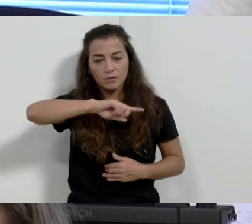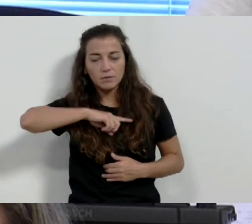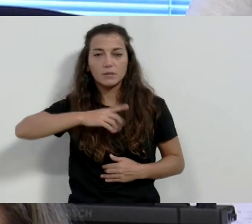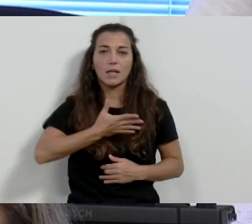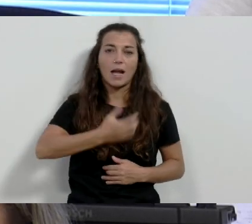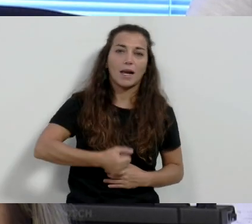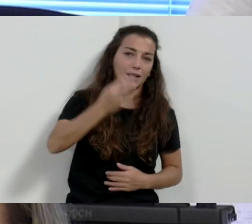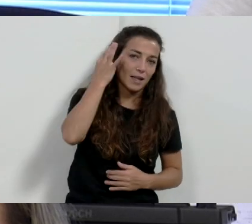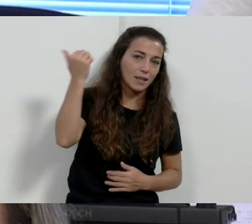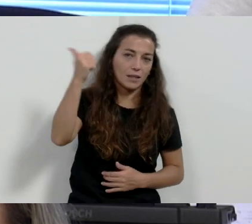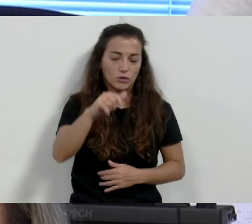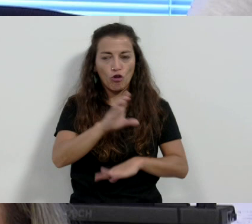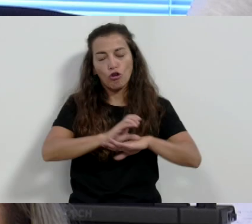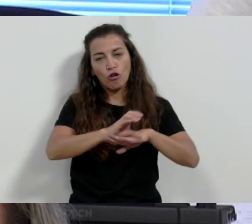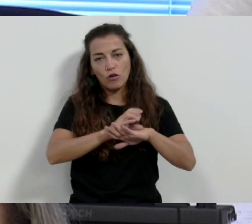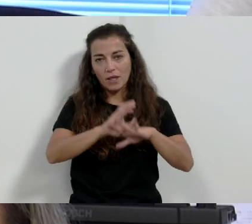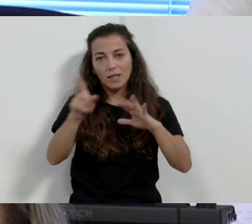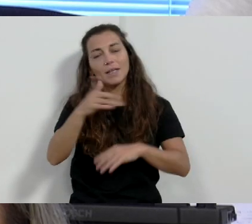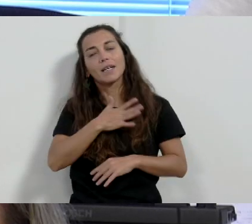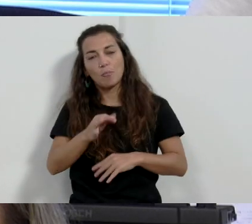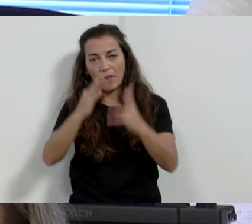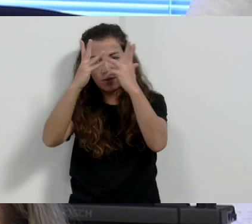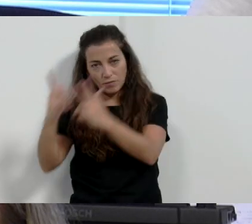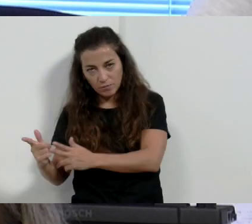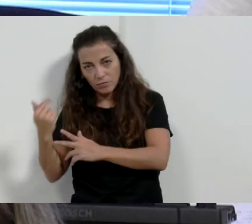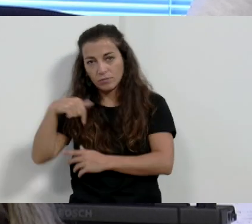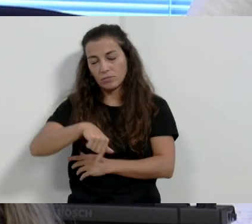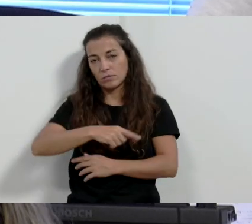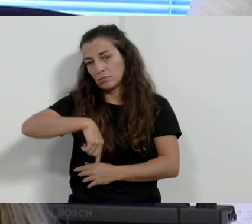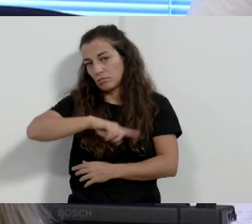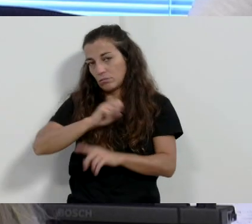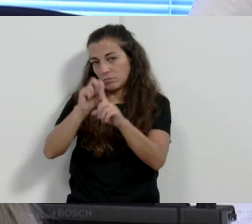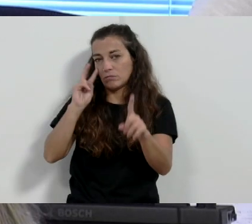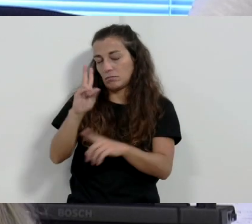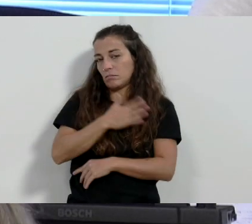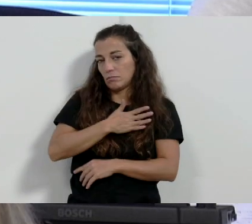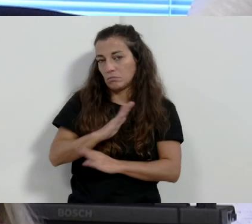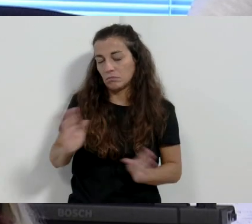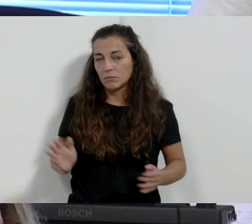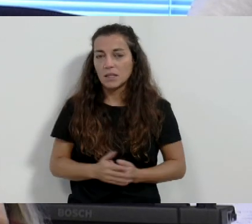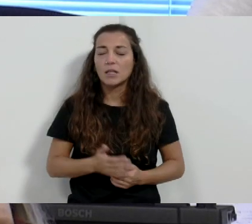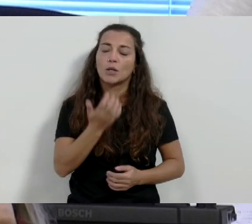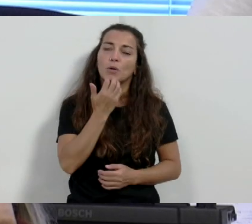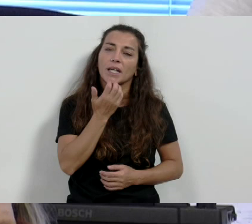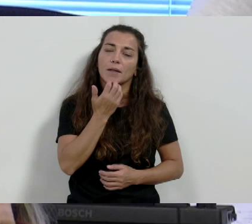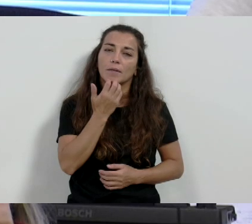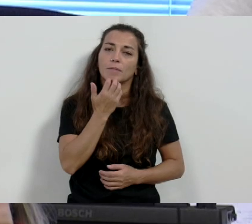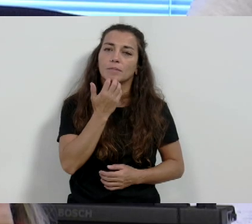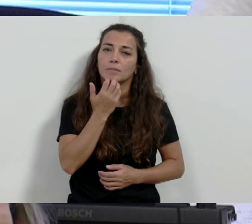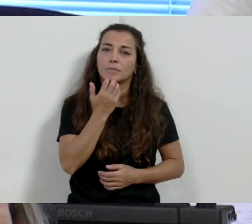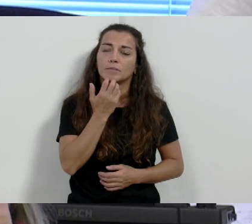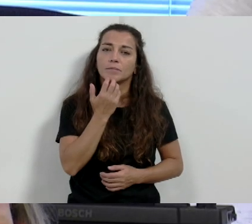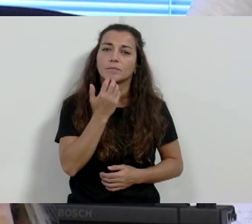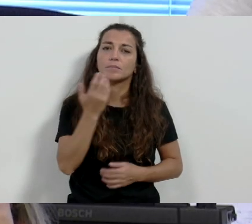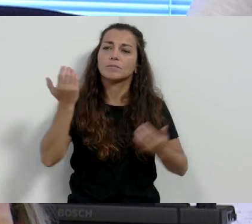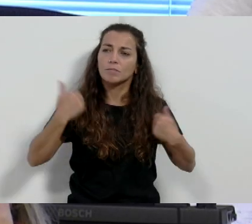alcaldesas, es inventariable para este grupo municipal, así lo entendemos nosotros. Hay ejemplos que están ya muy bien